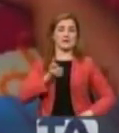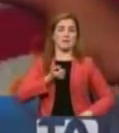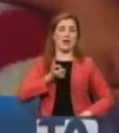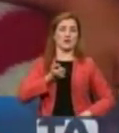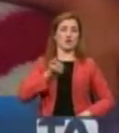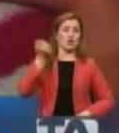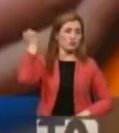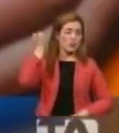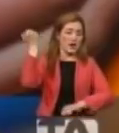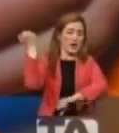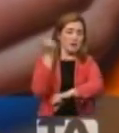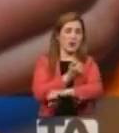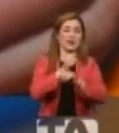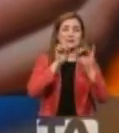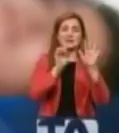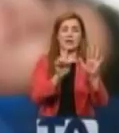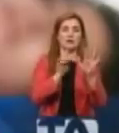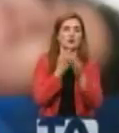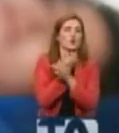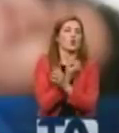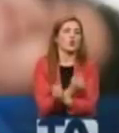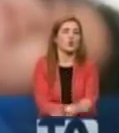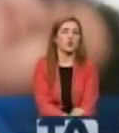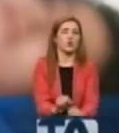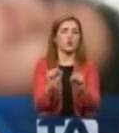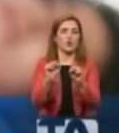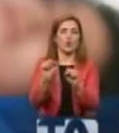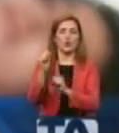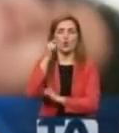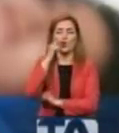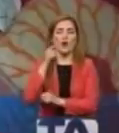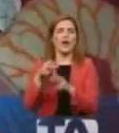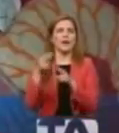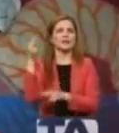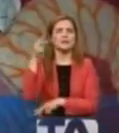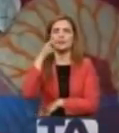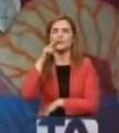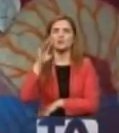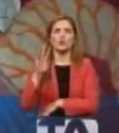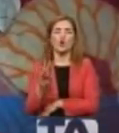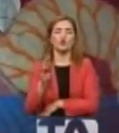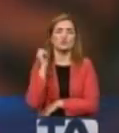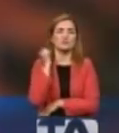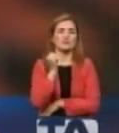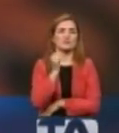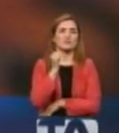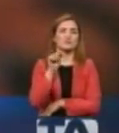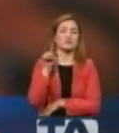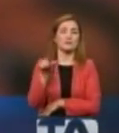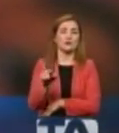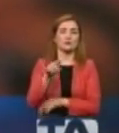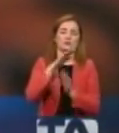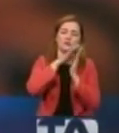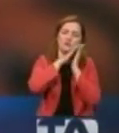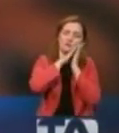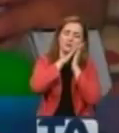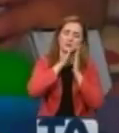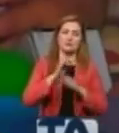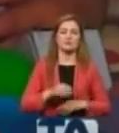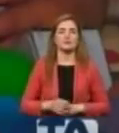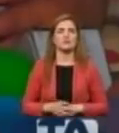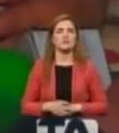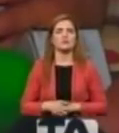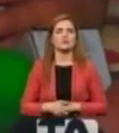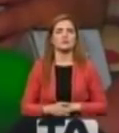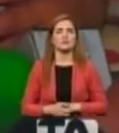y brazo, Gisela M. sobrevivió al furibundo ataque de su conviviente, que le agredió cuando ella estaba dormida.